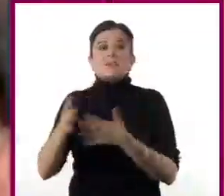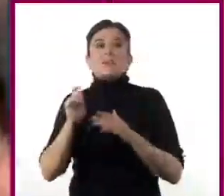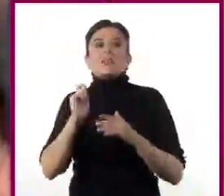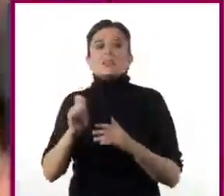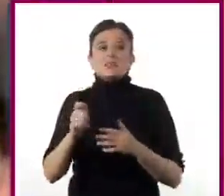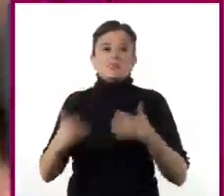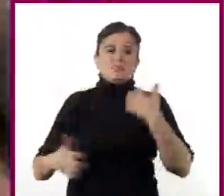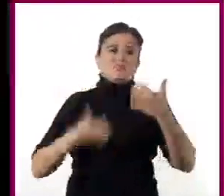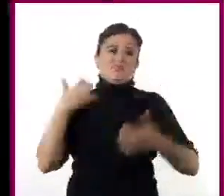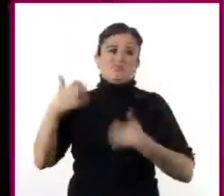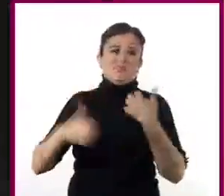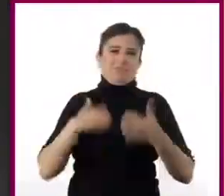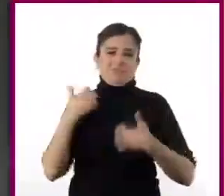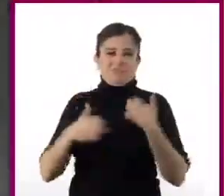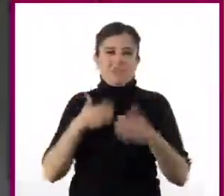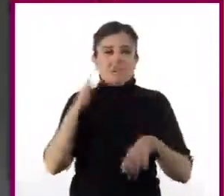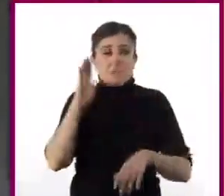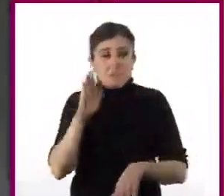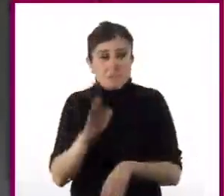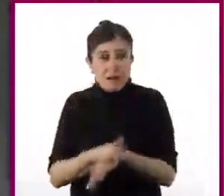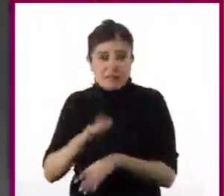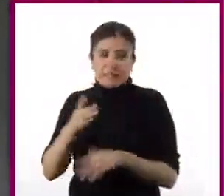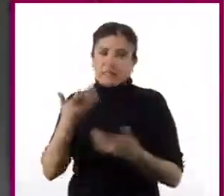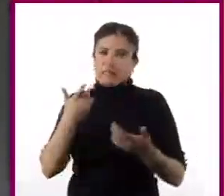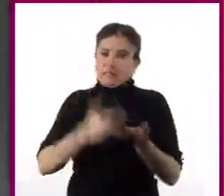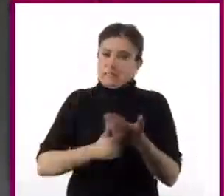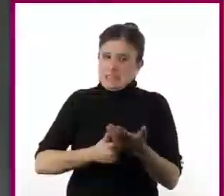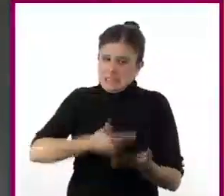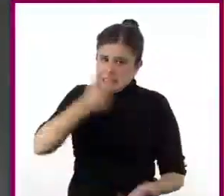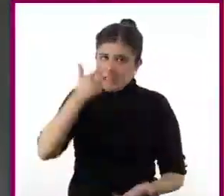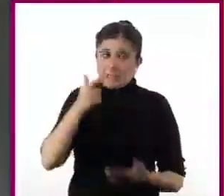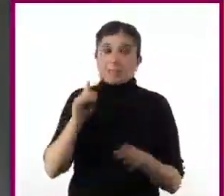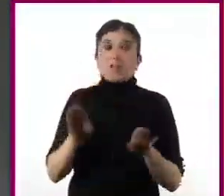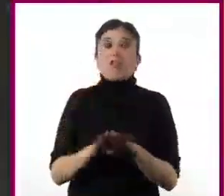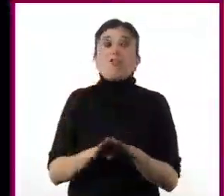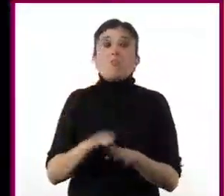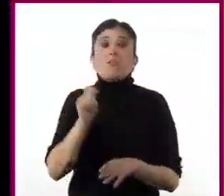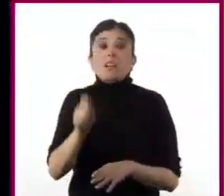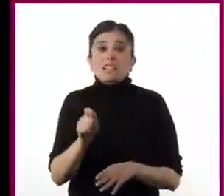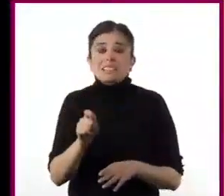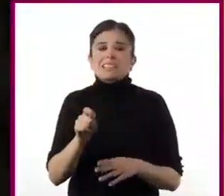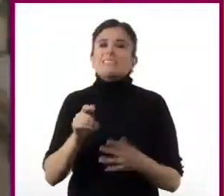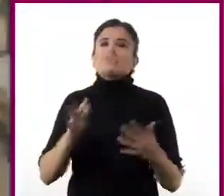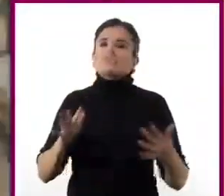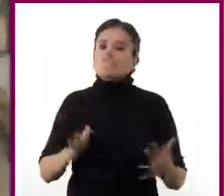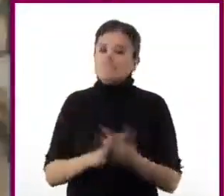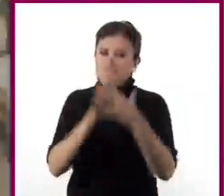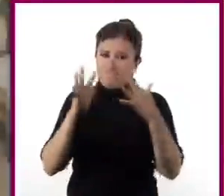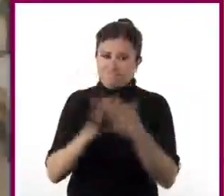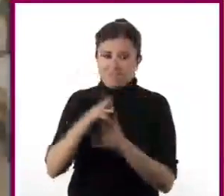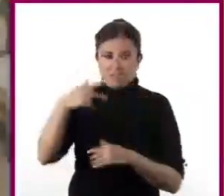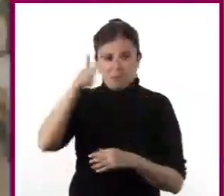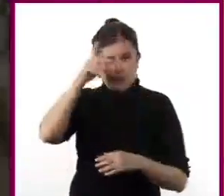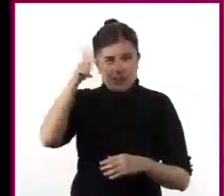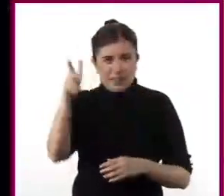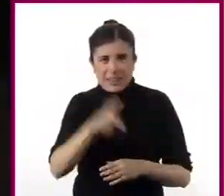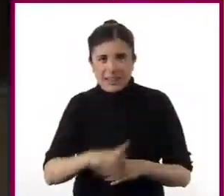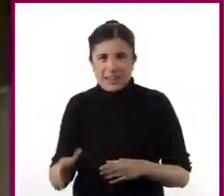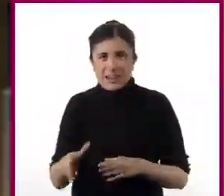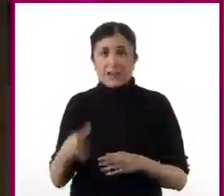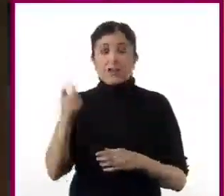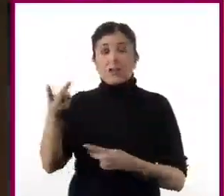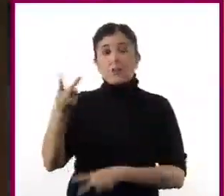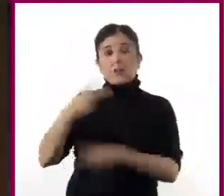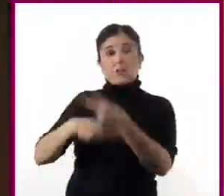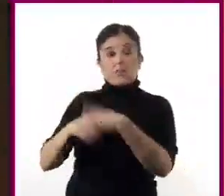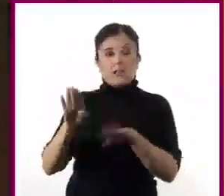explosiones más drásticas, como será, por supuesto, el caso del levantamiento de Hidalgo, que parte de